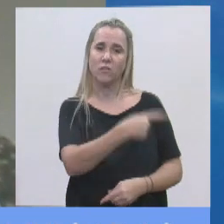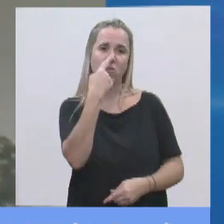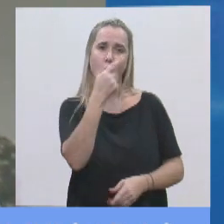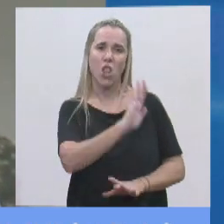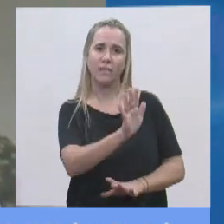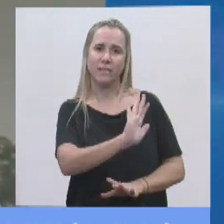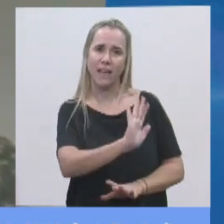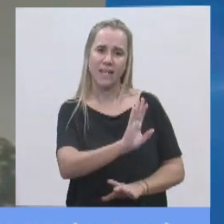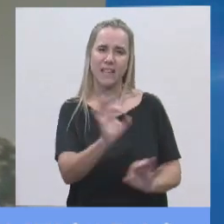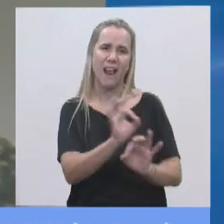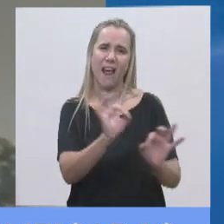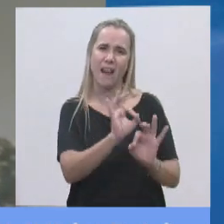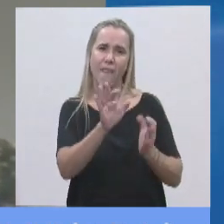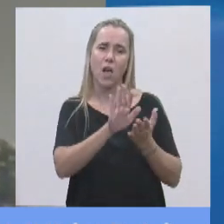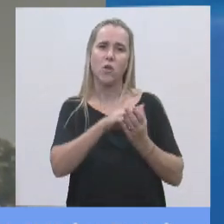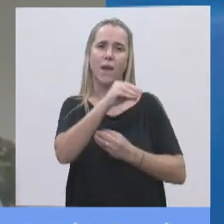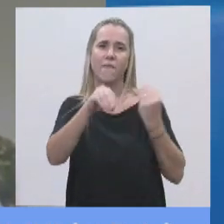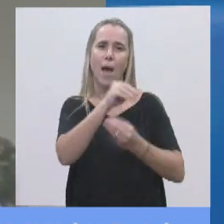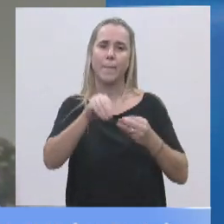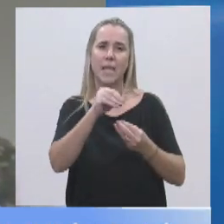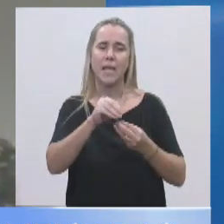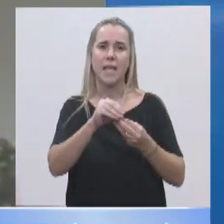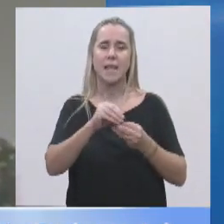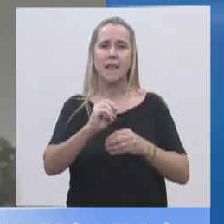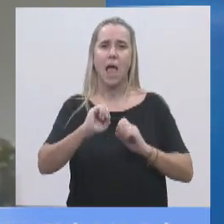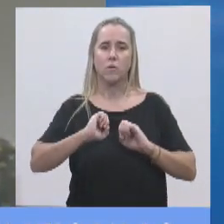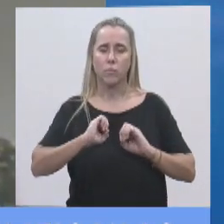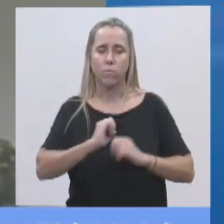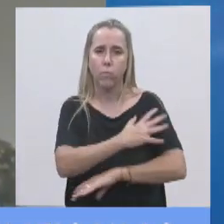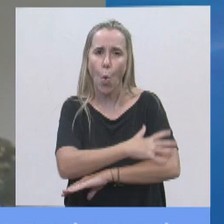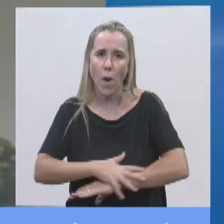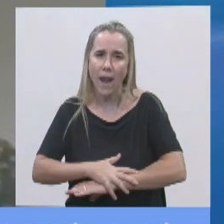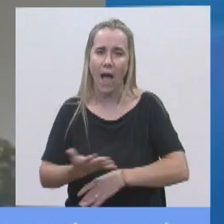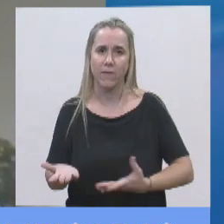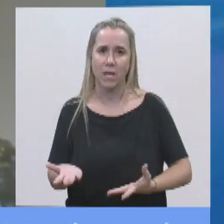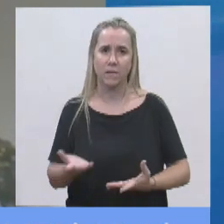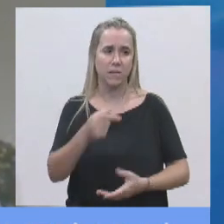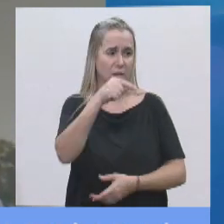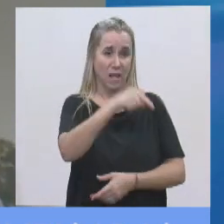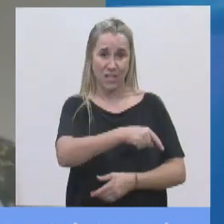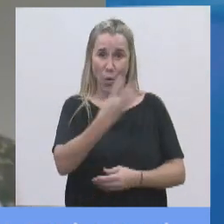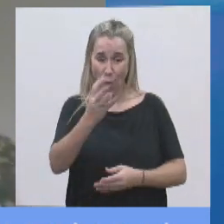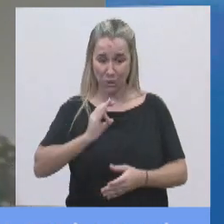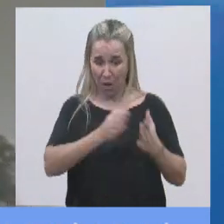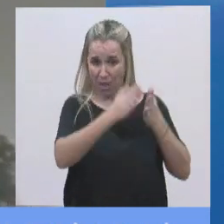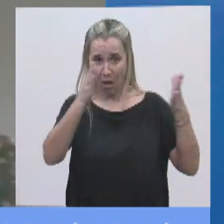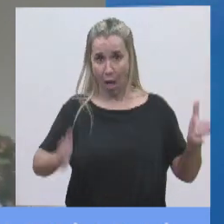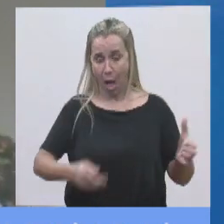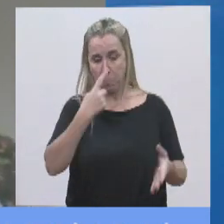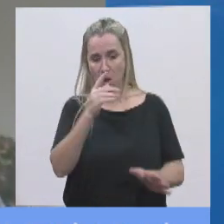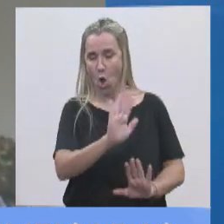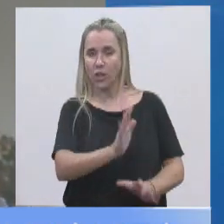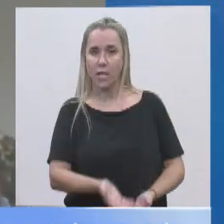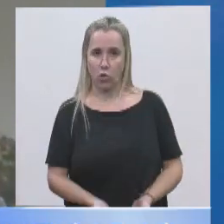importa nada de las familias vulnerables. Y no les importó durante estos 4 años.